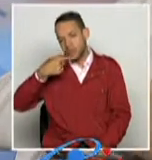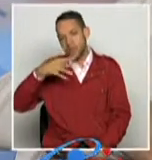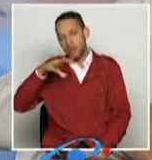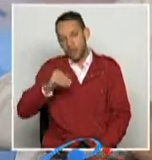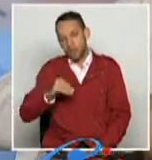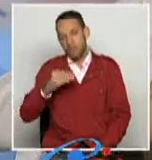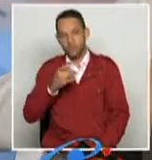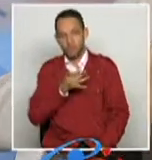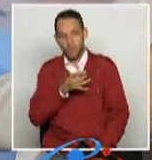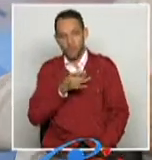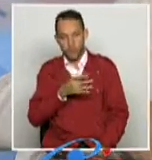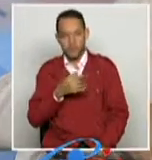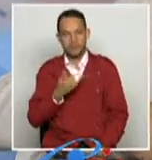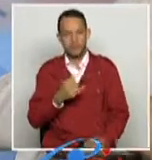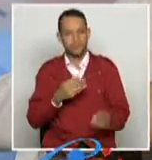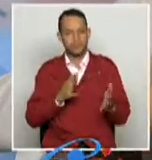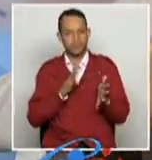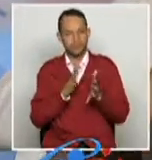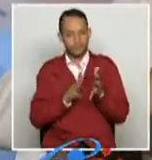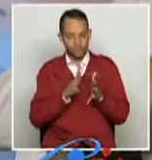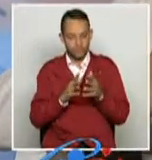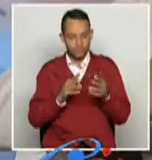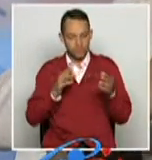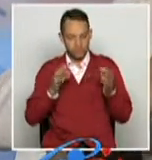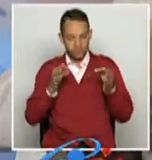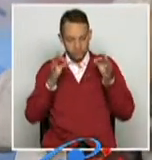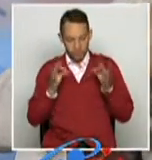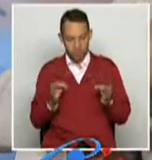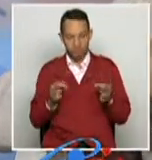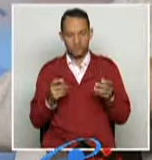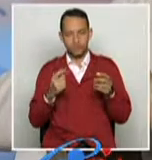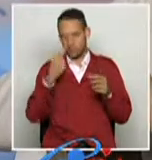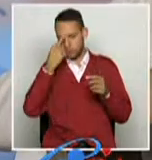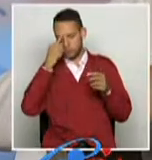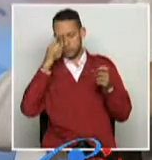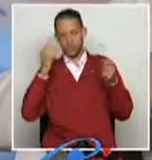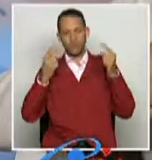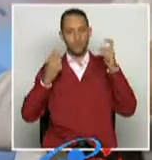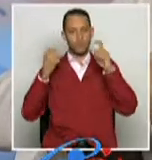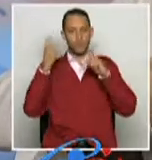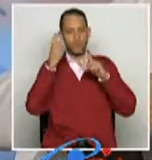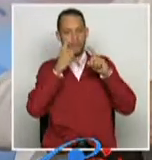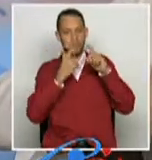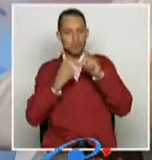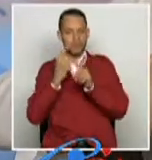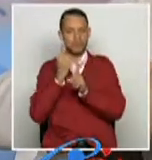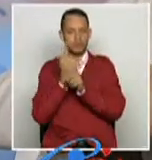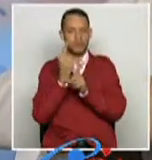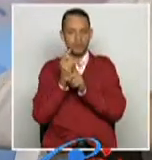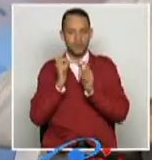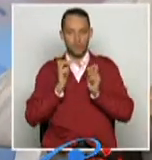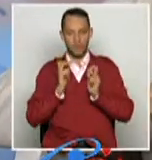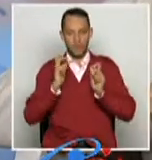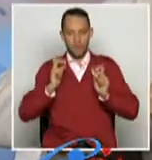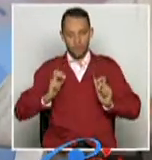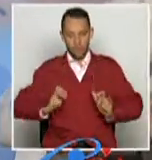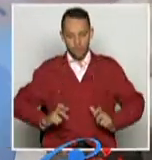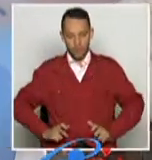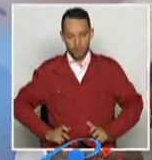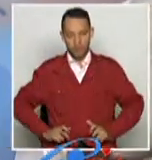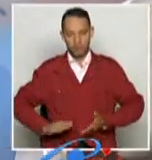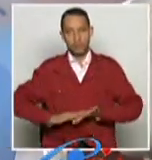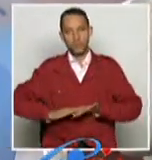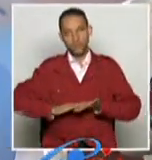tengo buena alimentación, yoga, meditación, relajación, todos estos elementos, el cuerpo procesa esa información y lo alivia a